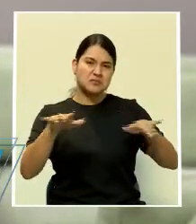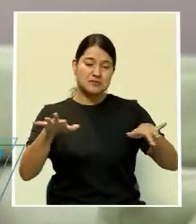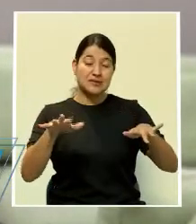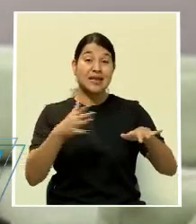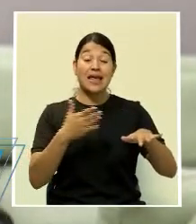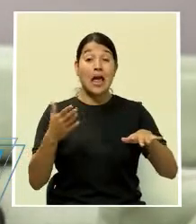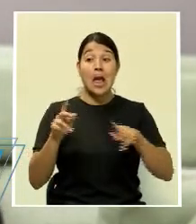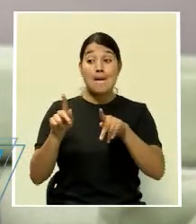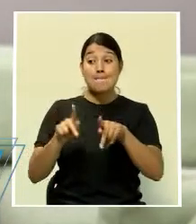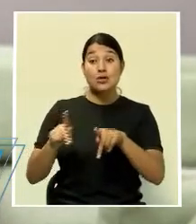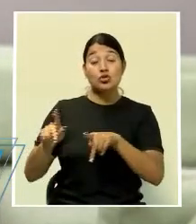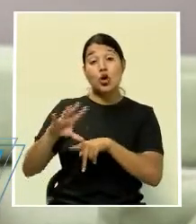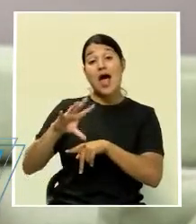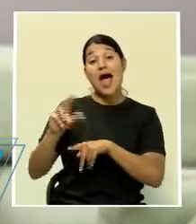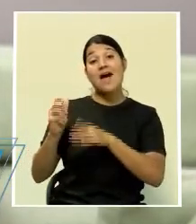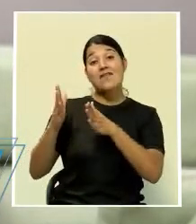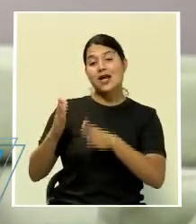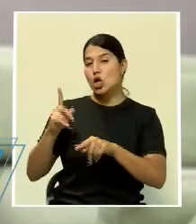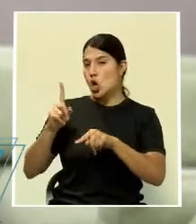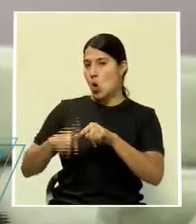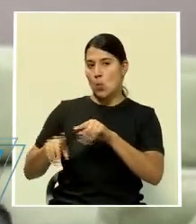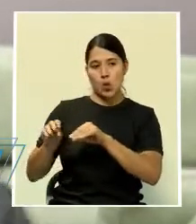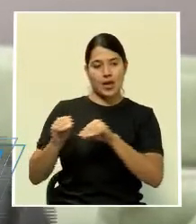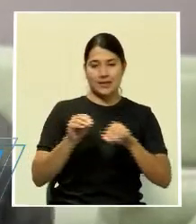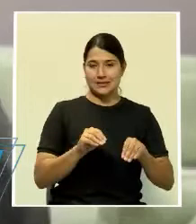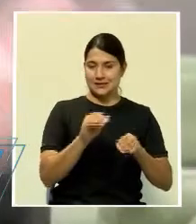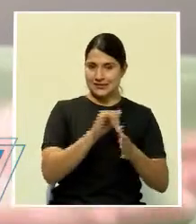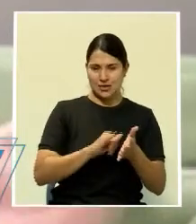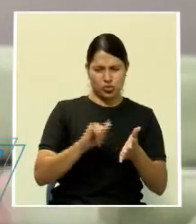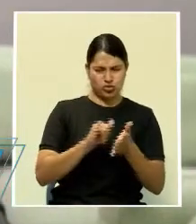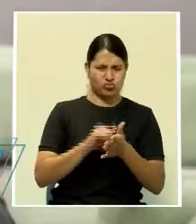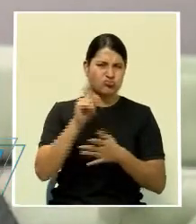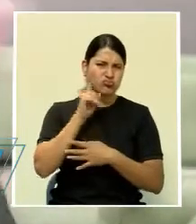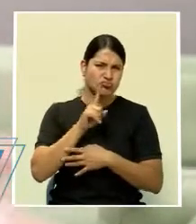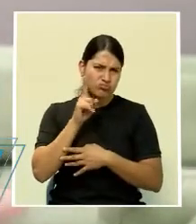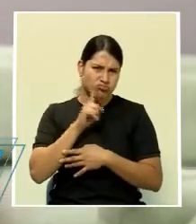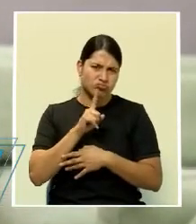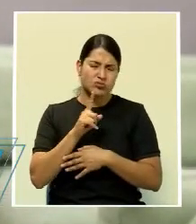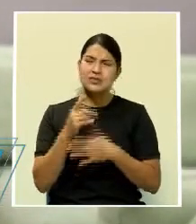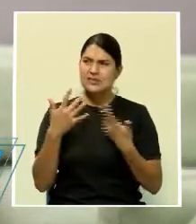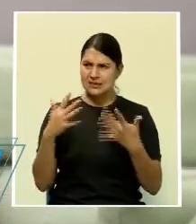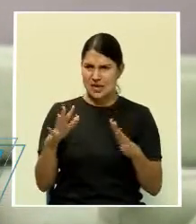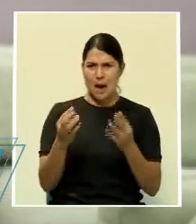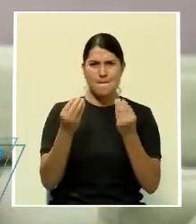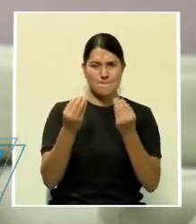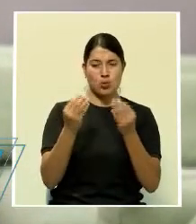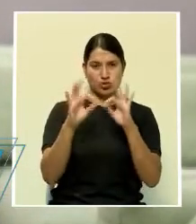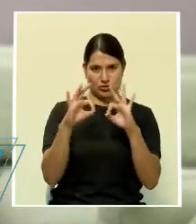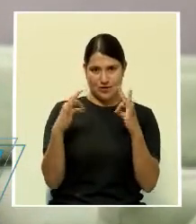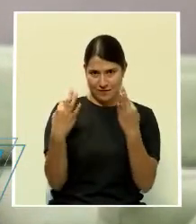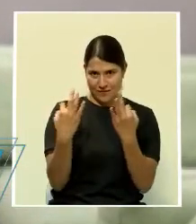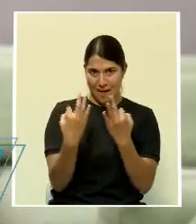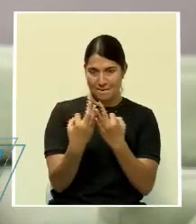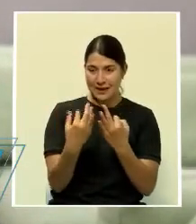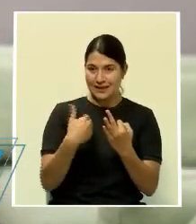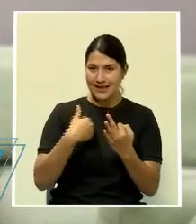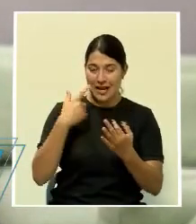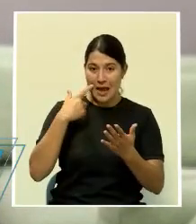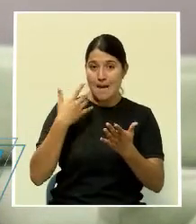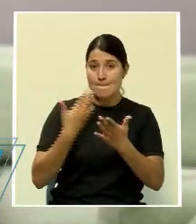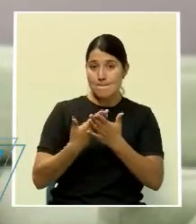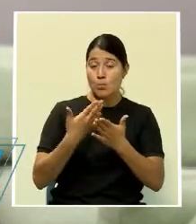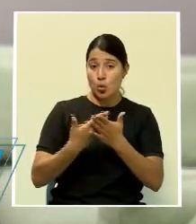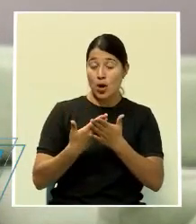los afrocaribeños no podían cruzar a San José, y de hecho hay familias documentadas en el contexto de la Cátedra